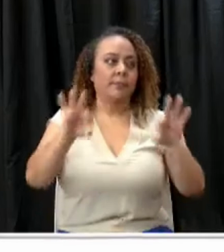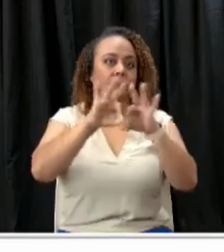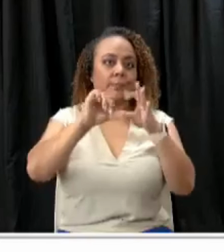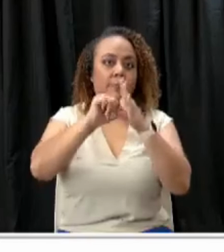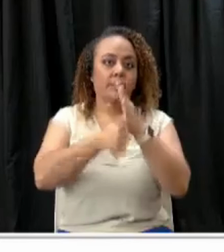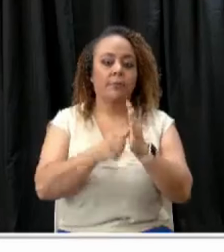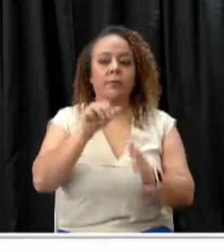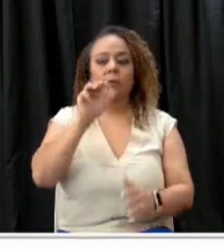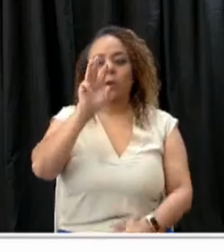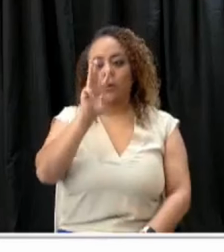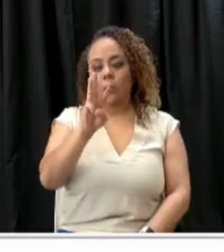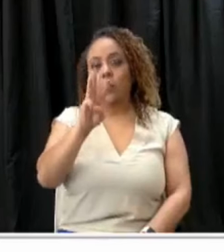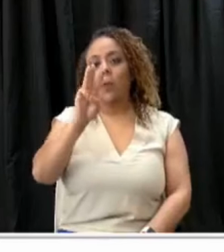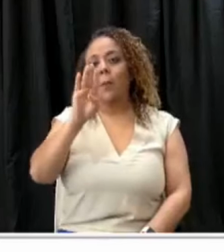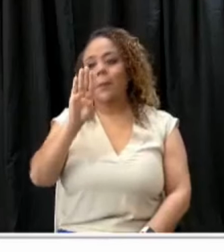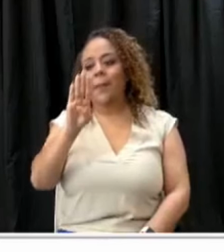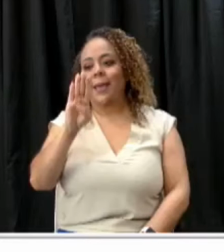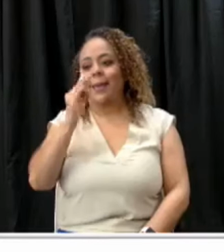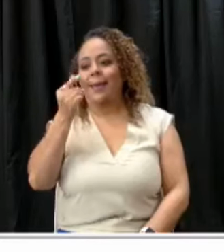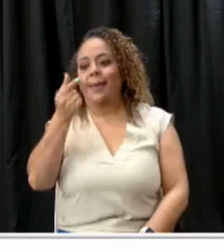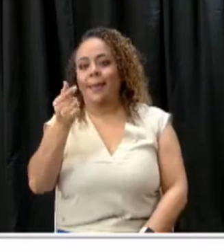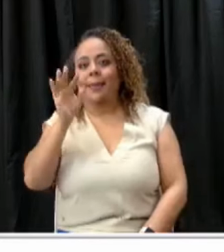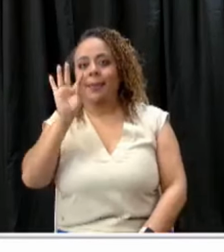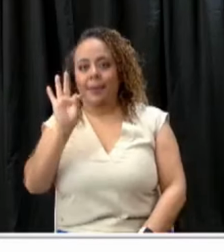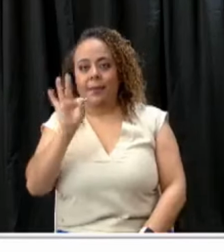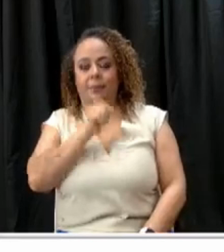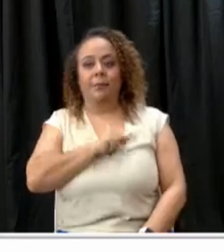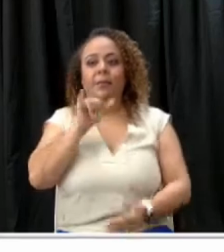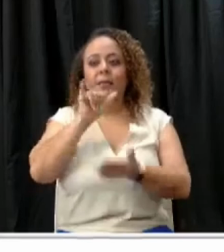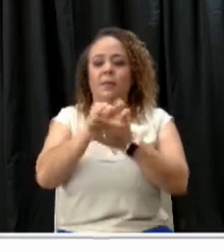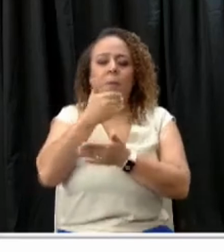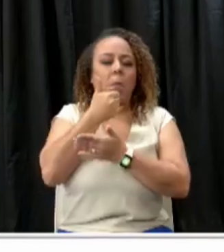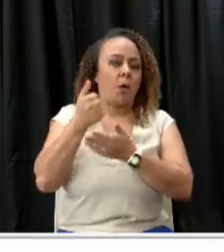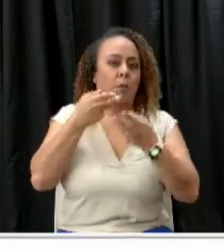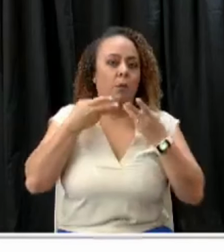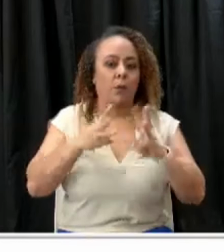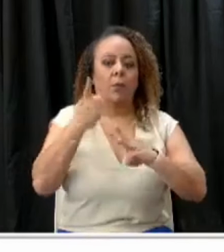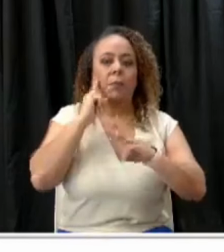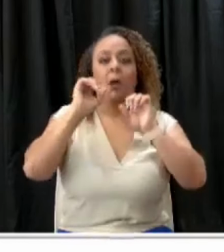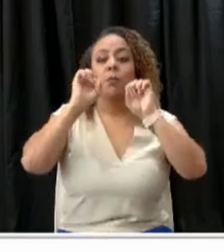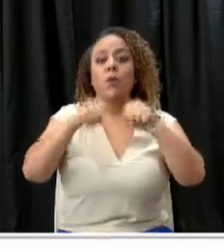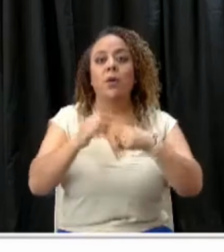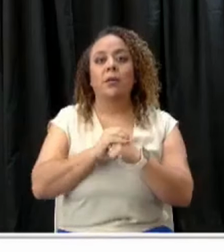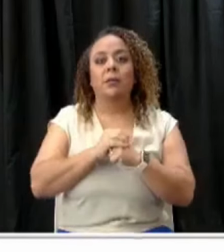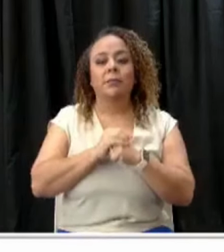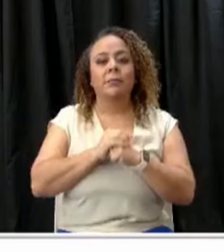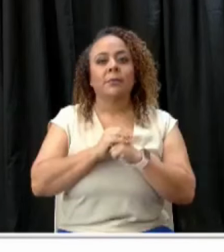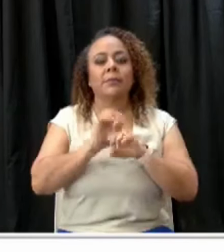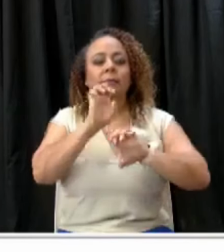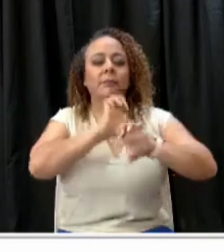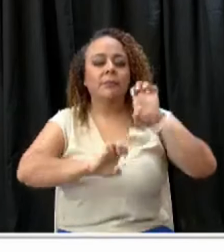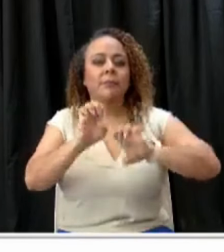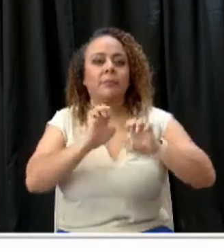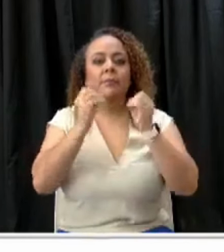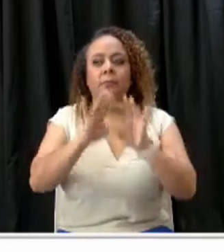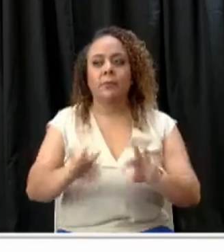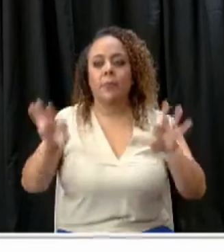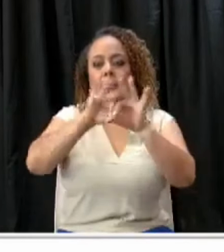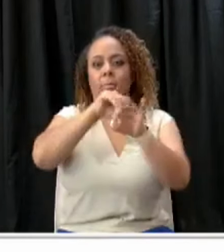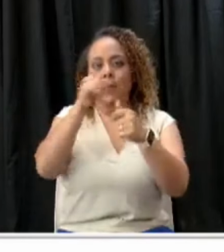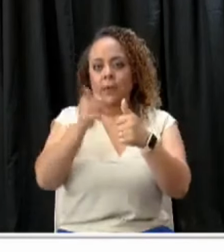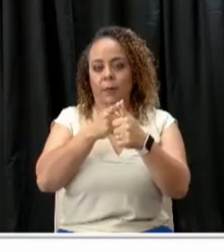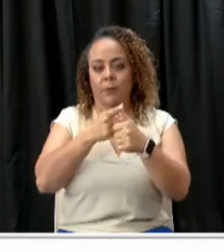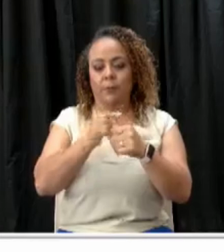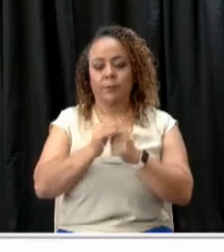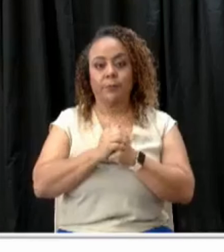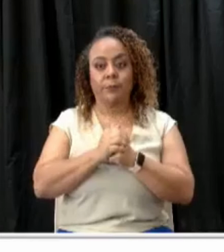el WGT, el TGVH, sigue siendo la mejor metodología para poder estimar. Es muy importante primero tomar en